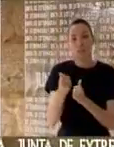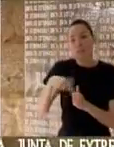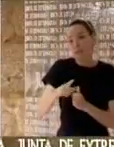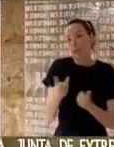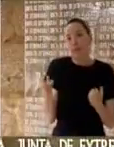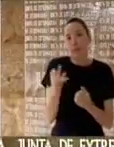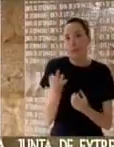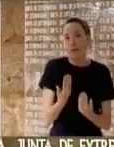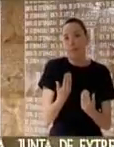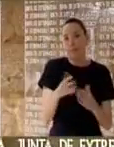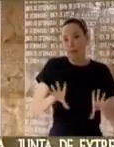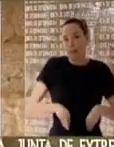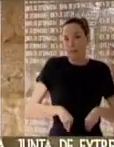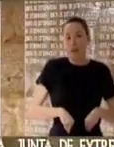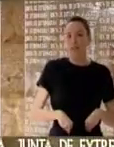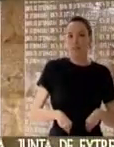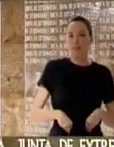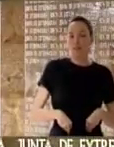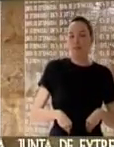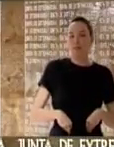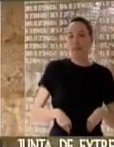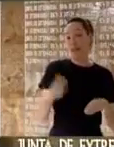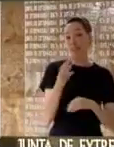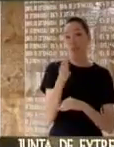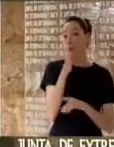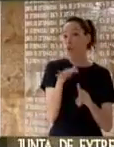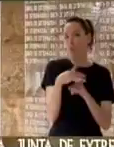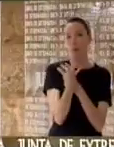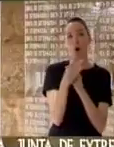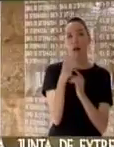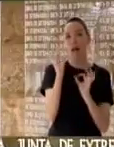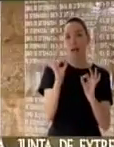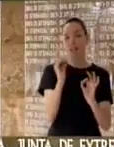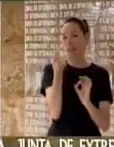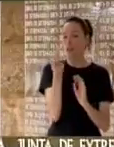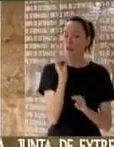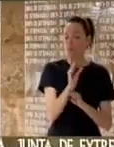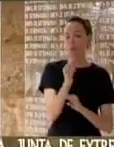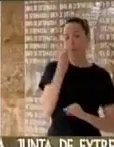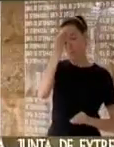Lo que pasa es que tú las das lastrado por una situación de partida, ¿no? Me parece bien.